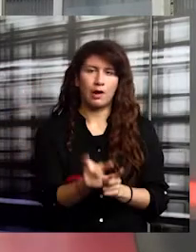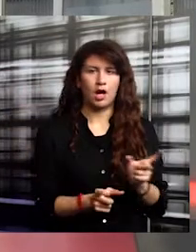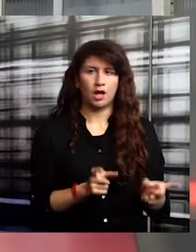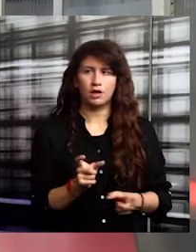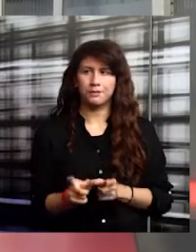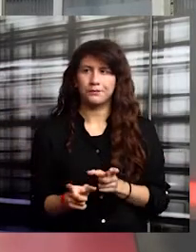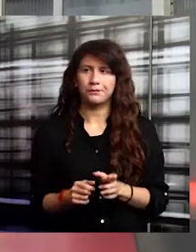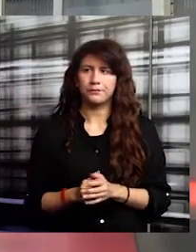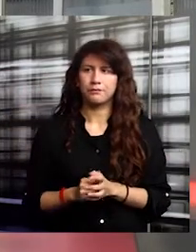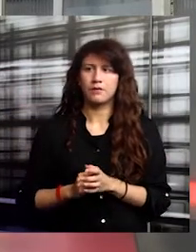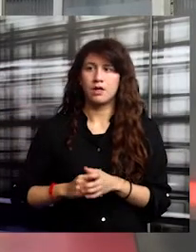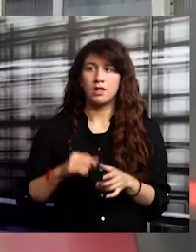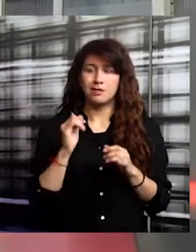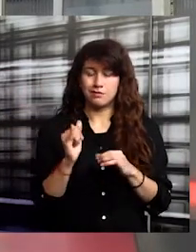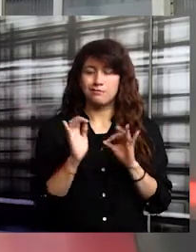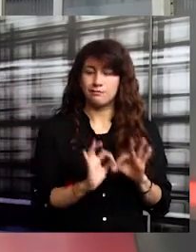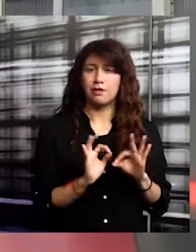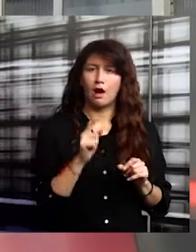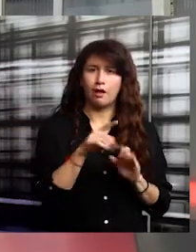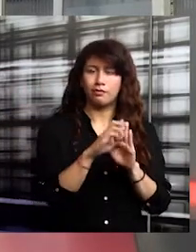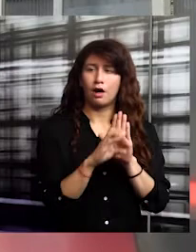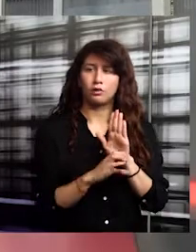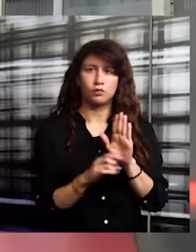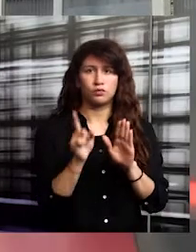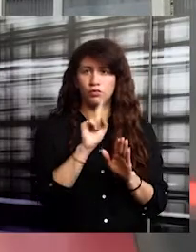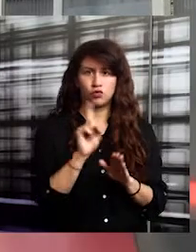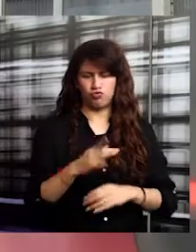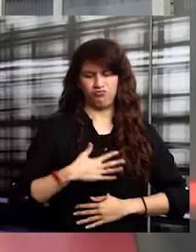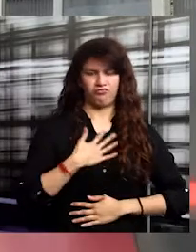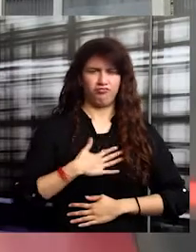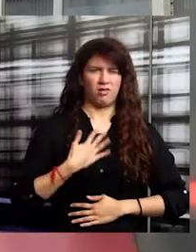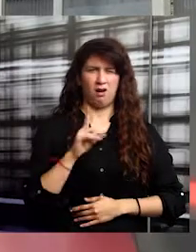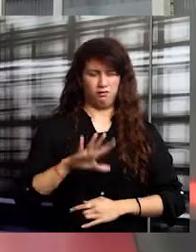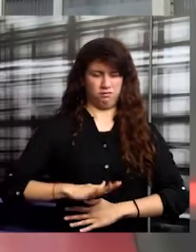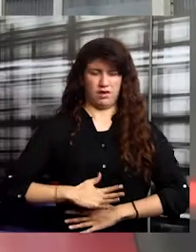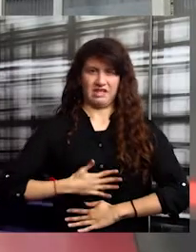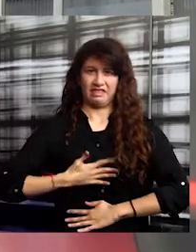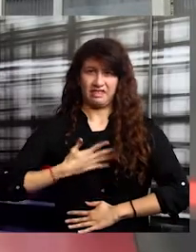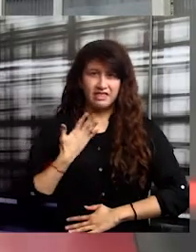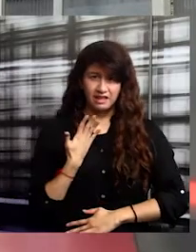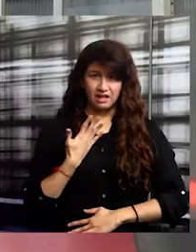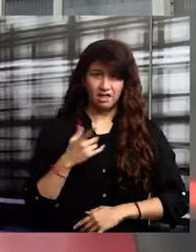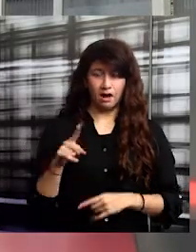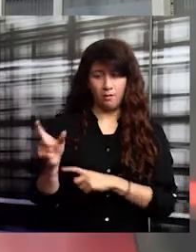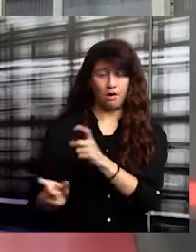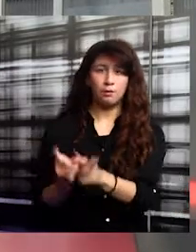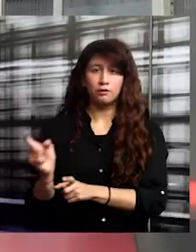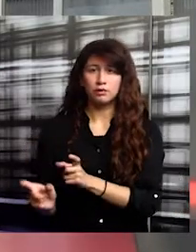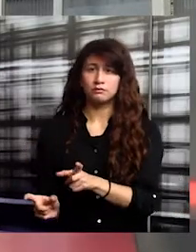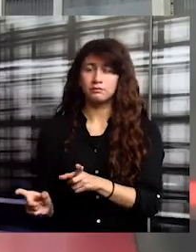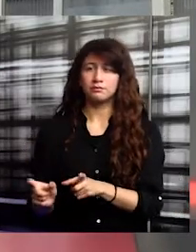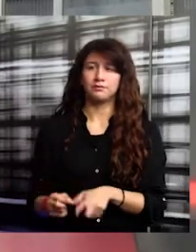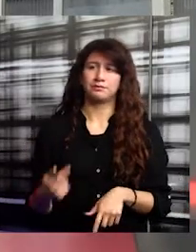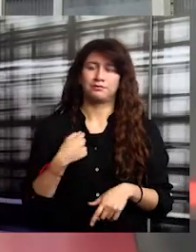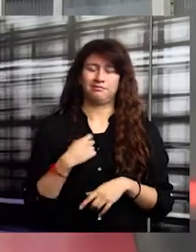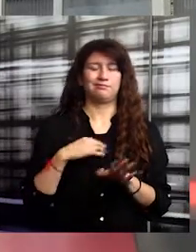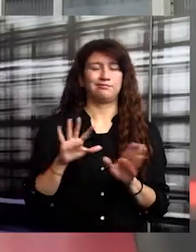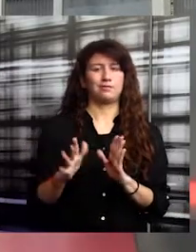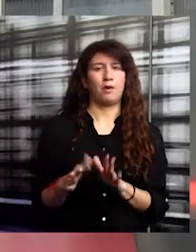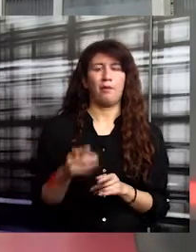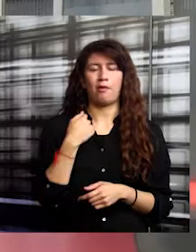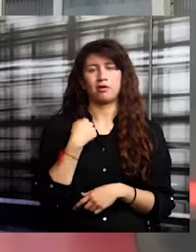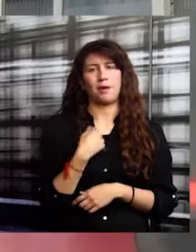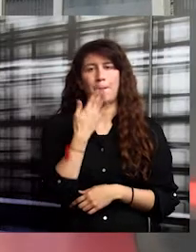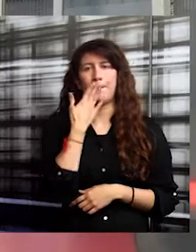si efectivamente esta Constitución no es querida, no es sentida por nuestra población, me parece que lo más lógico